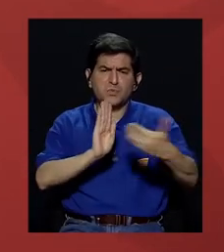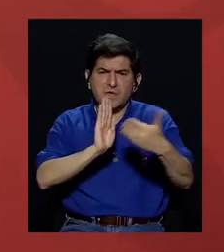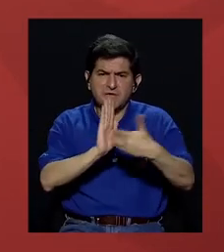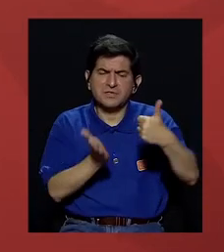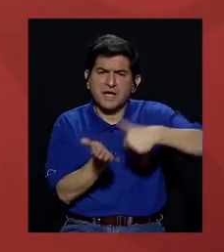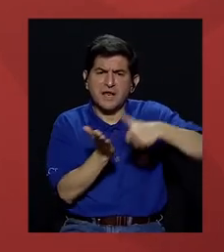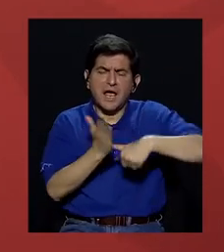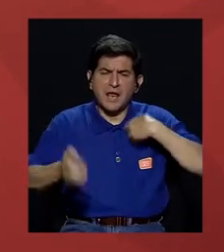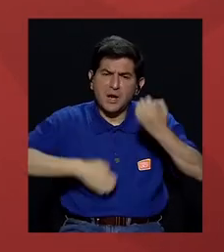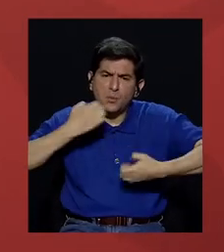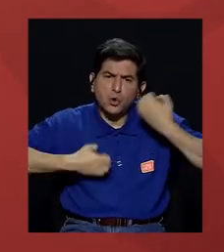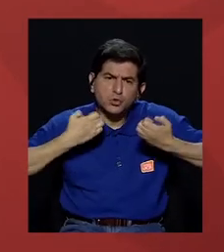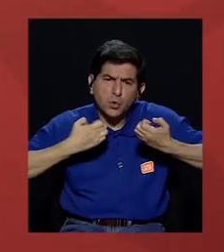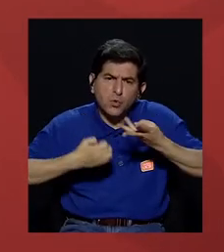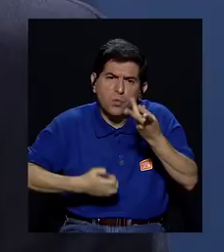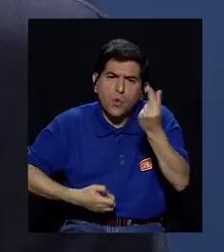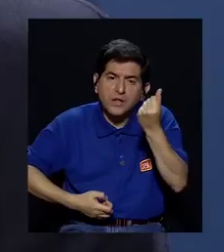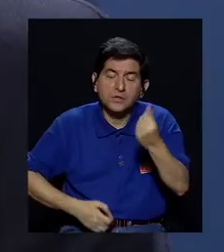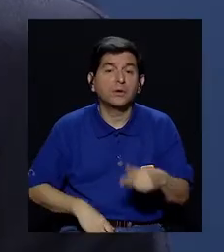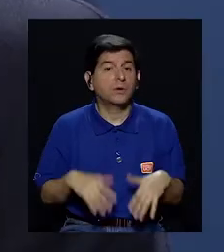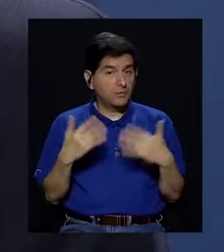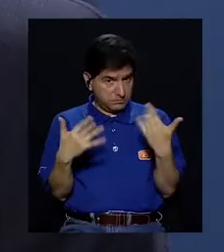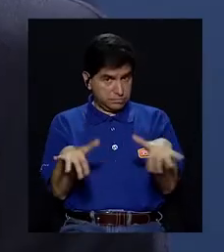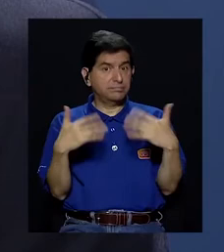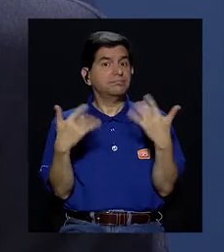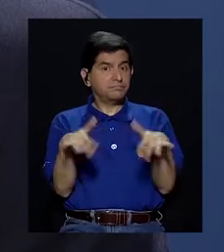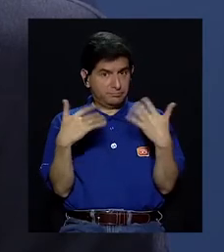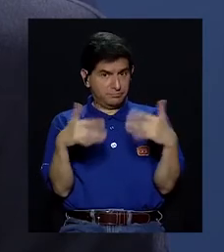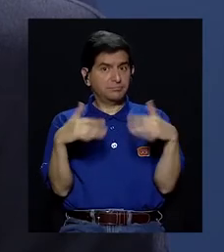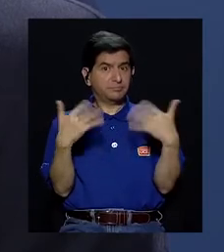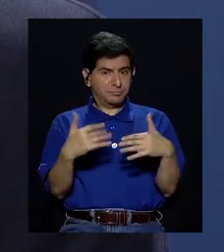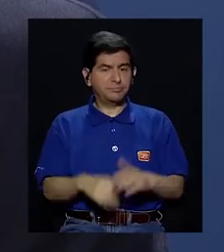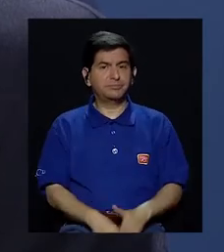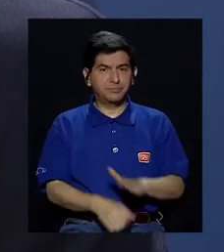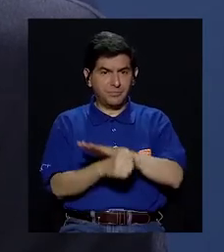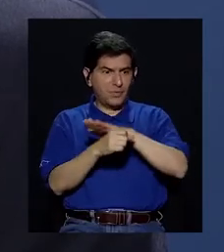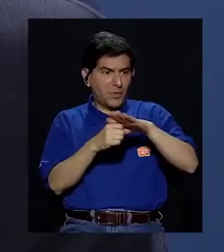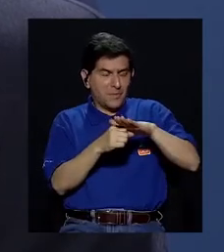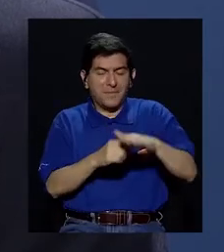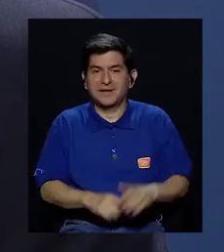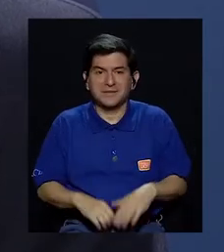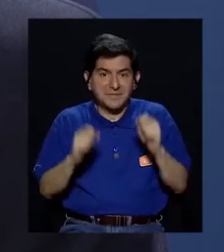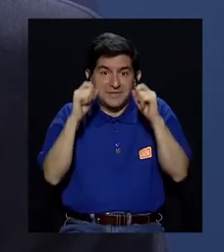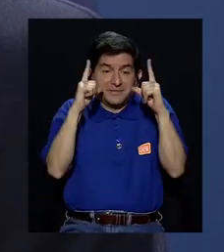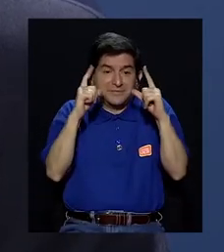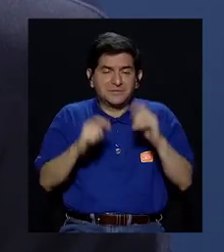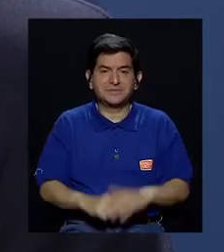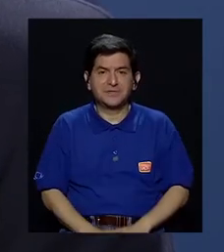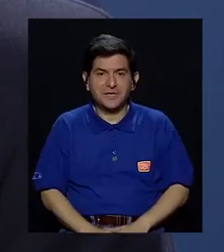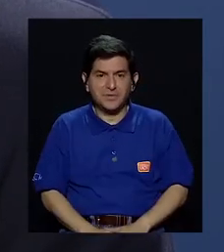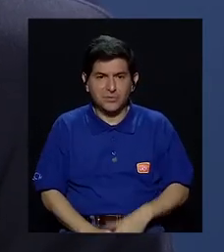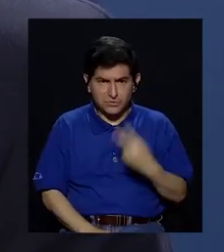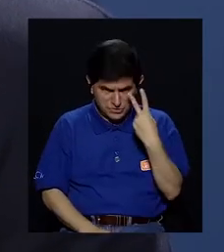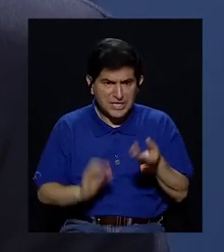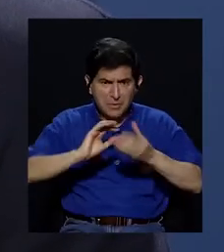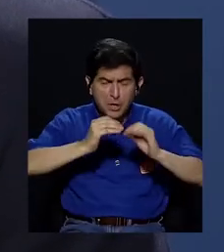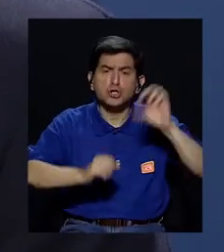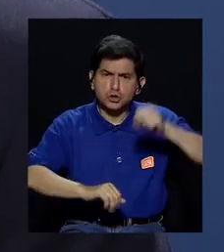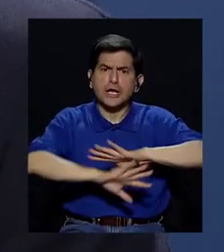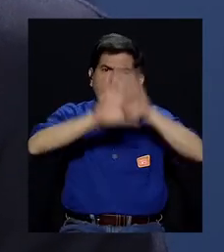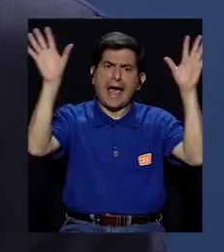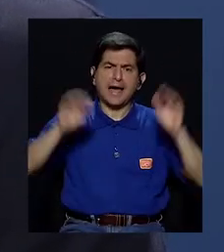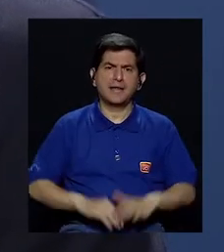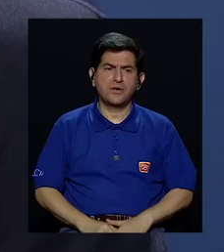afectar ese voto emocional bastante es completamente sobre libros sí claro